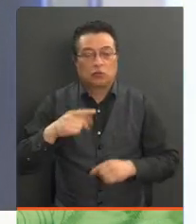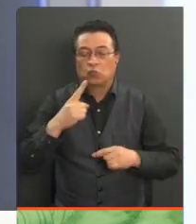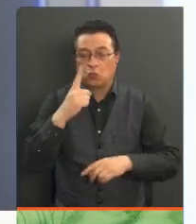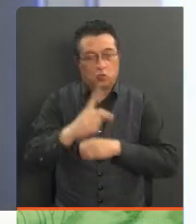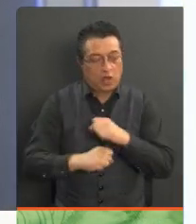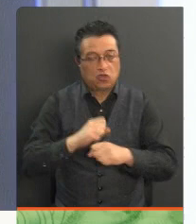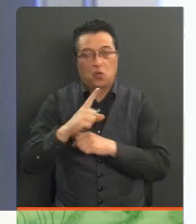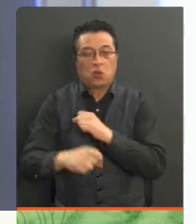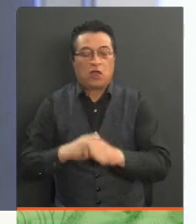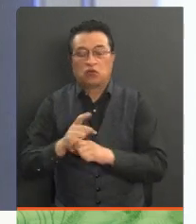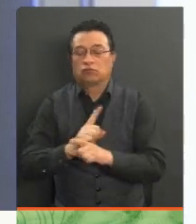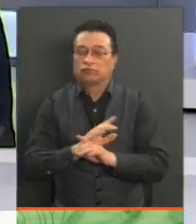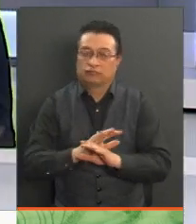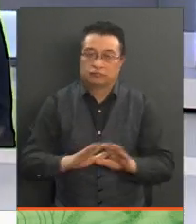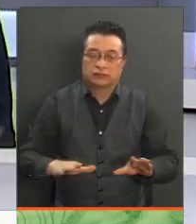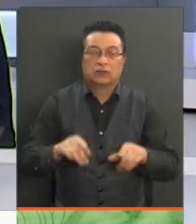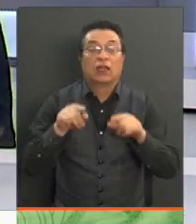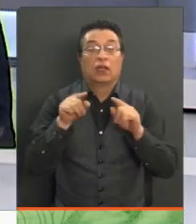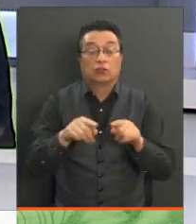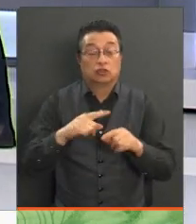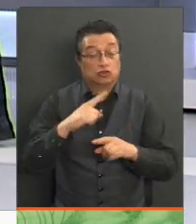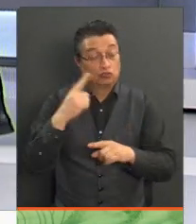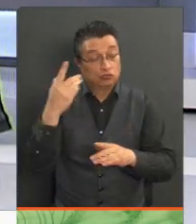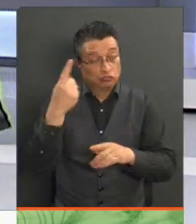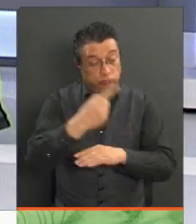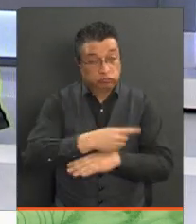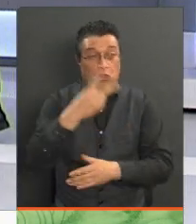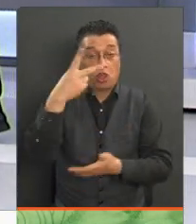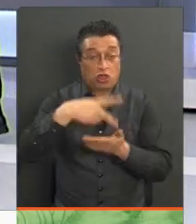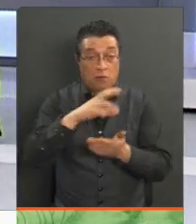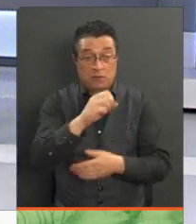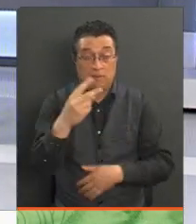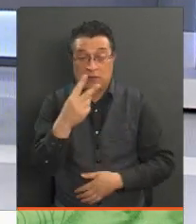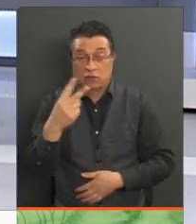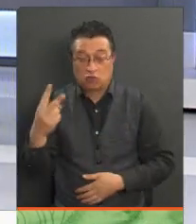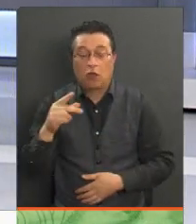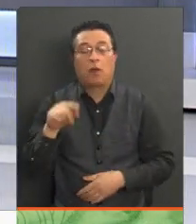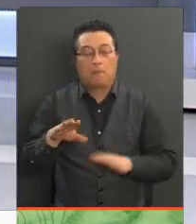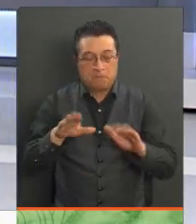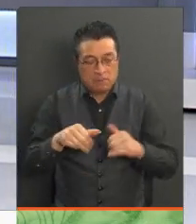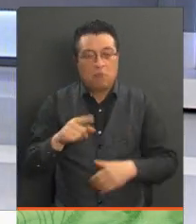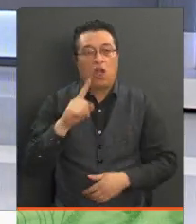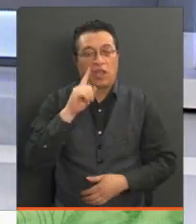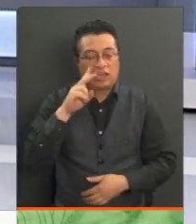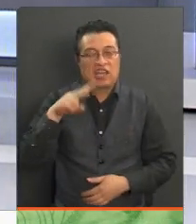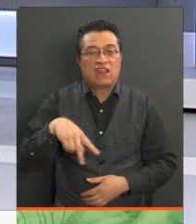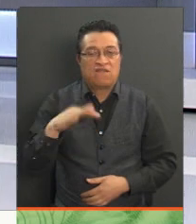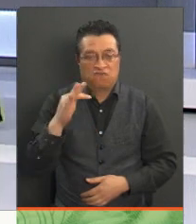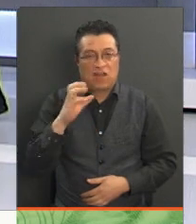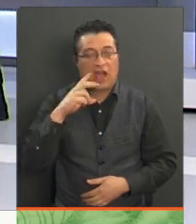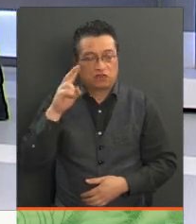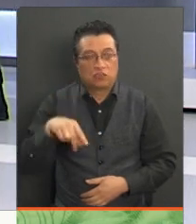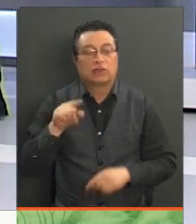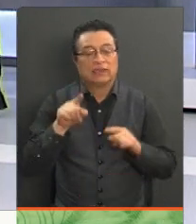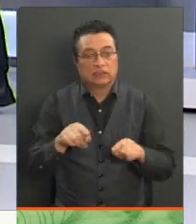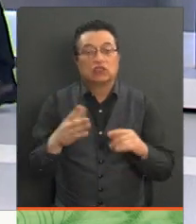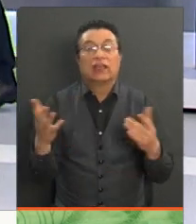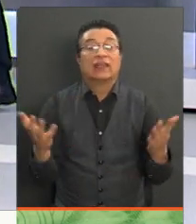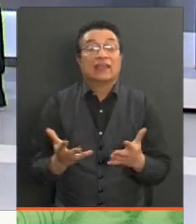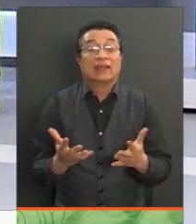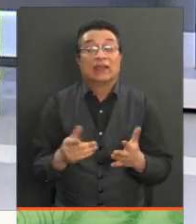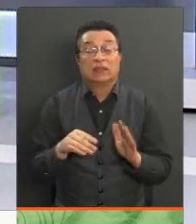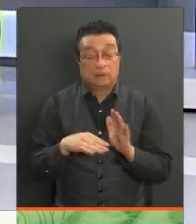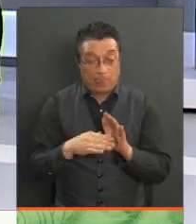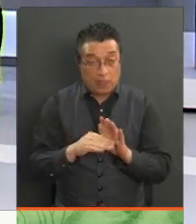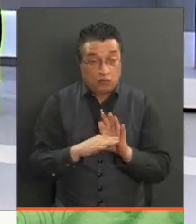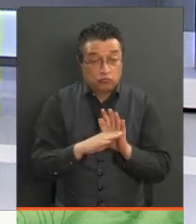Es decir, todo el año 2022 va a tener este nivel de inflación. ¿Y qué significa eso, Ramón? Que para llegar a este nivel de